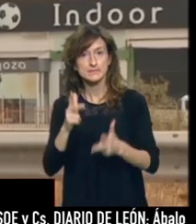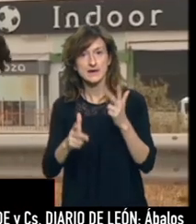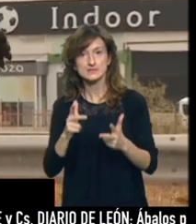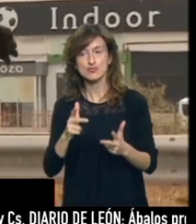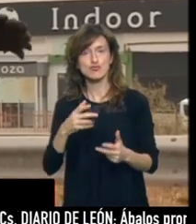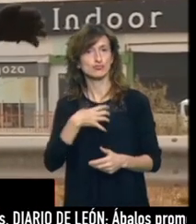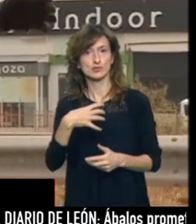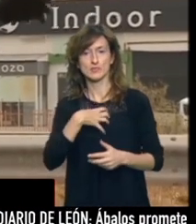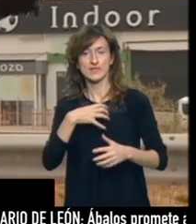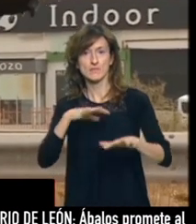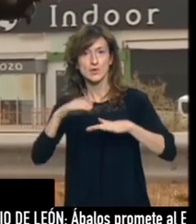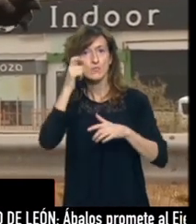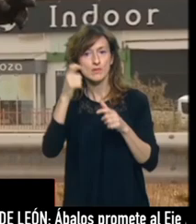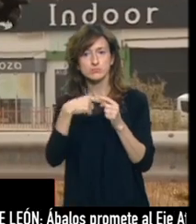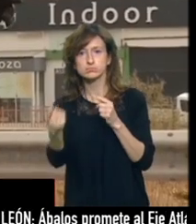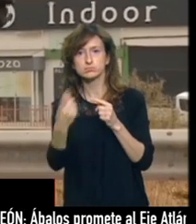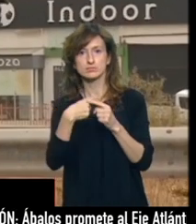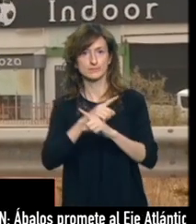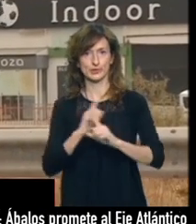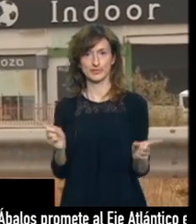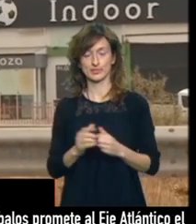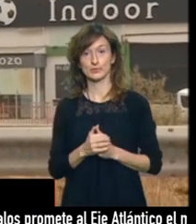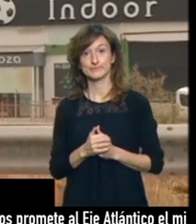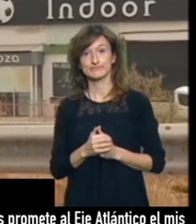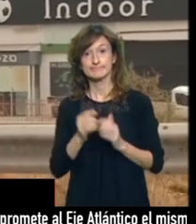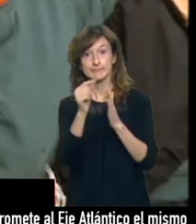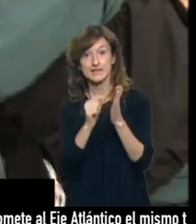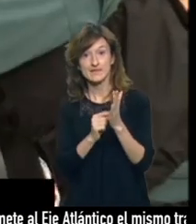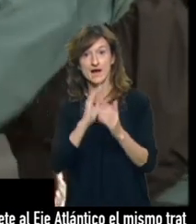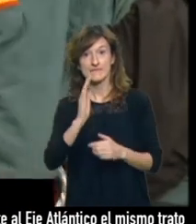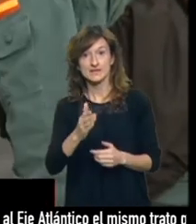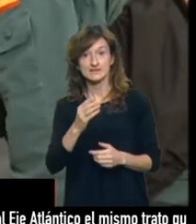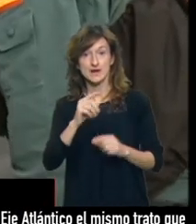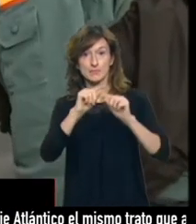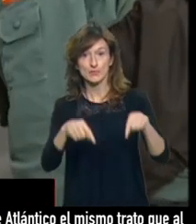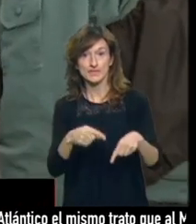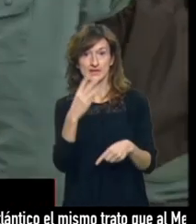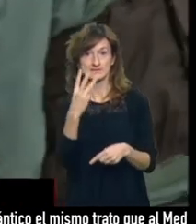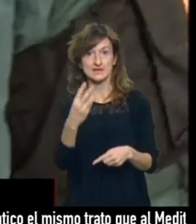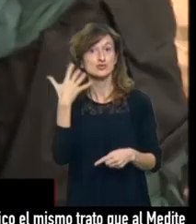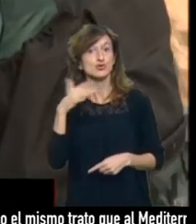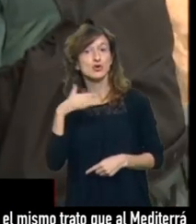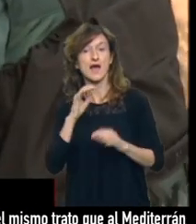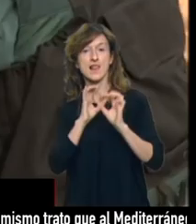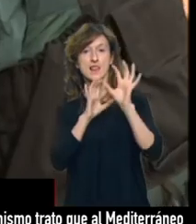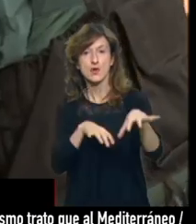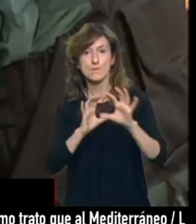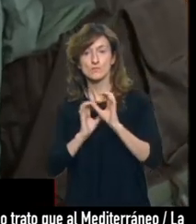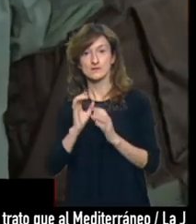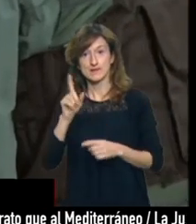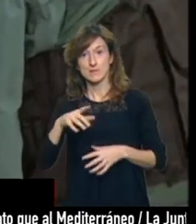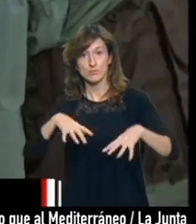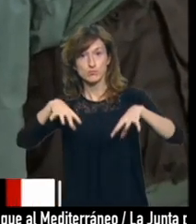permite el movimiento entre municipios. Estas medidas afectarán a las tres provincias de nuestra comunidad, Soria, León y Burgos,